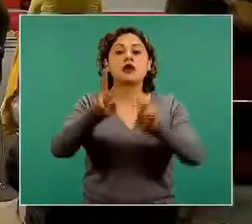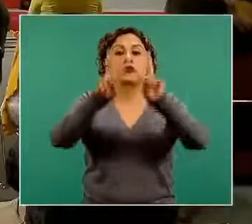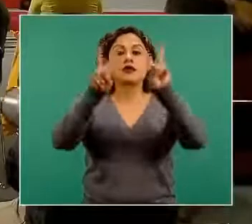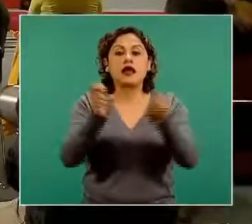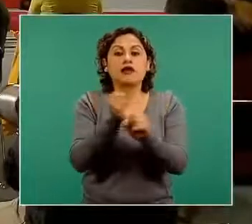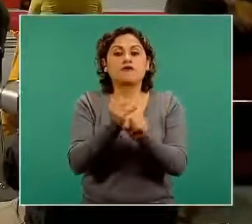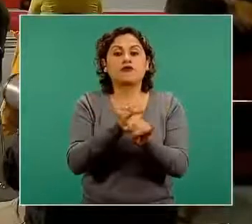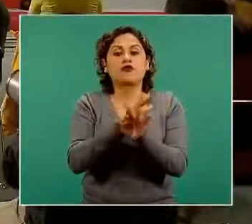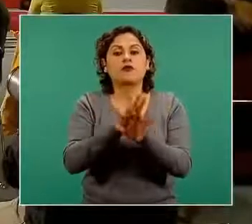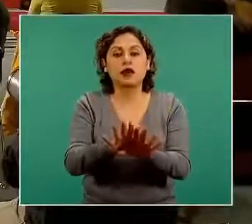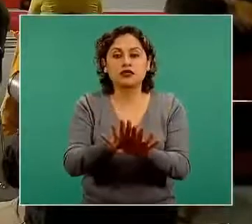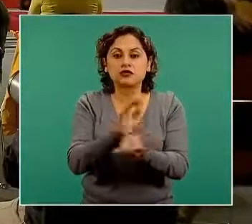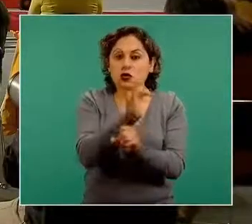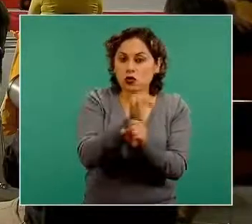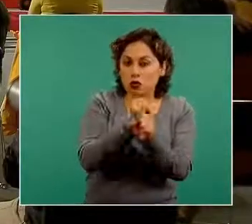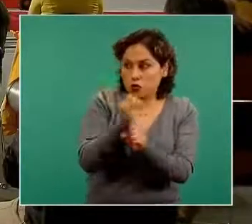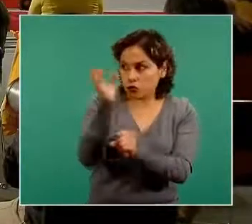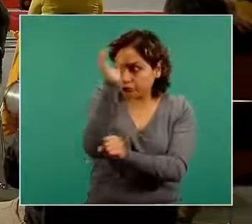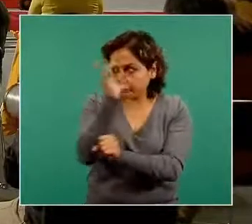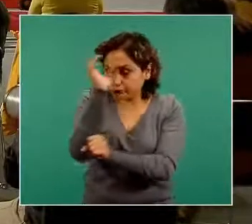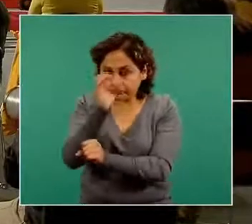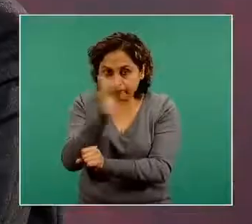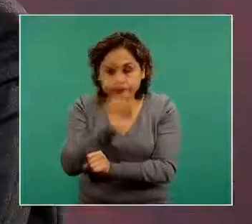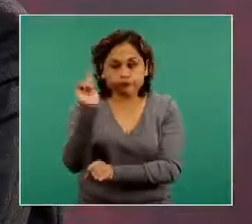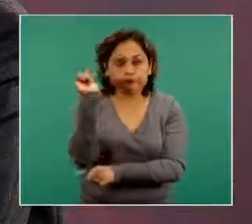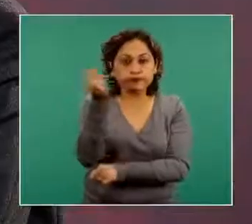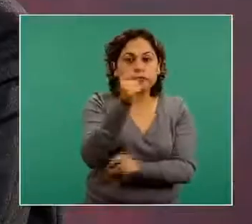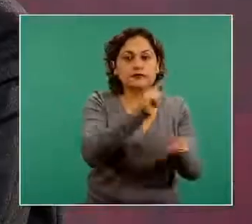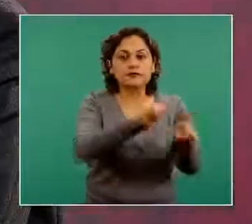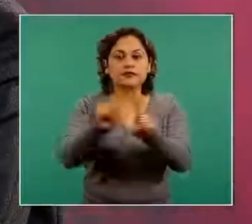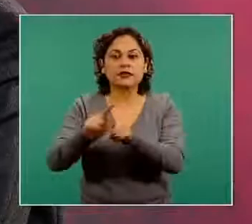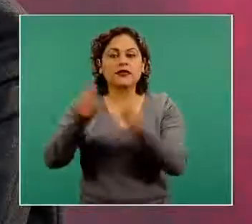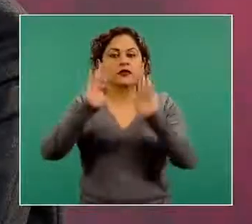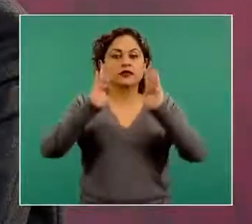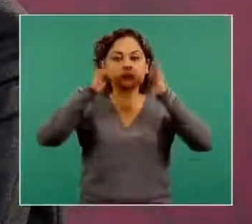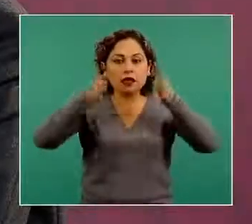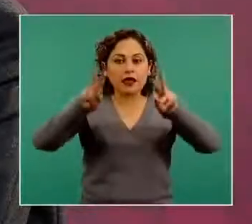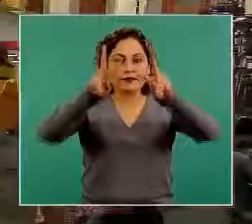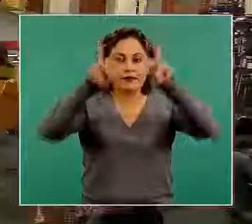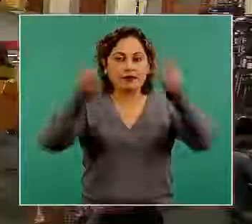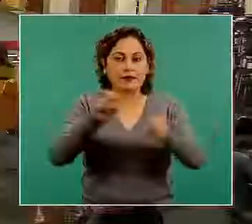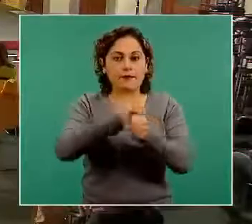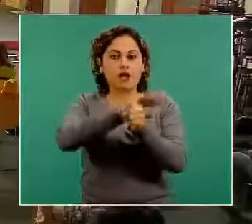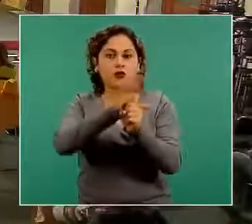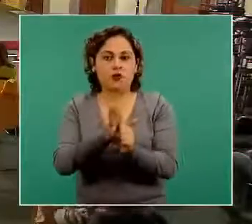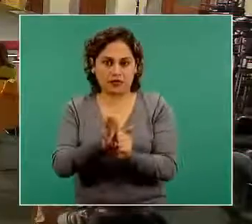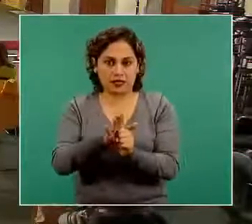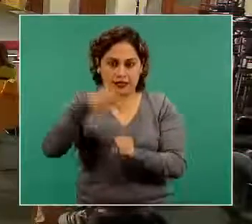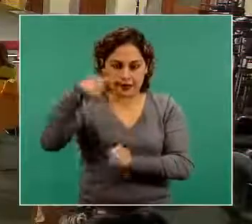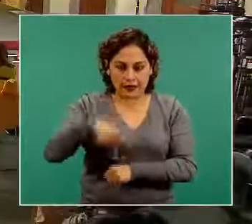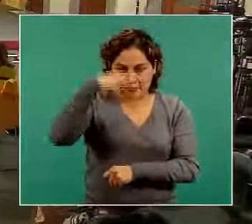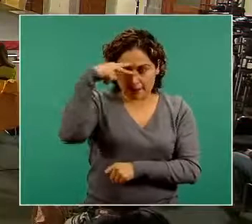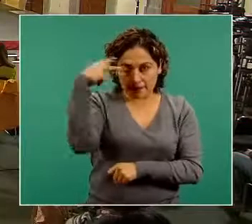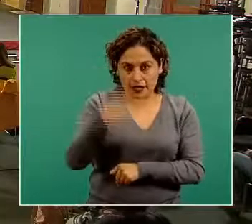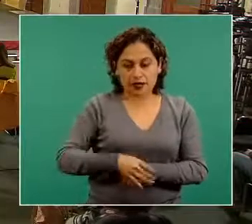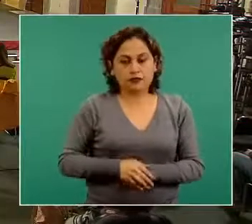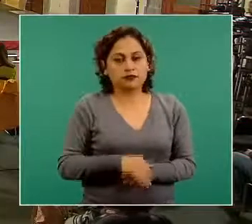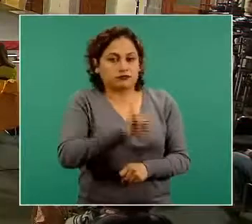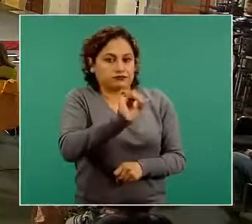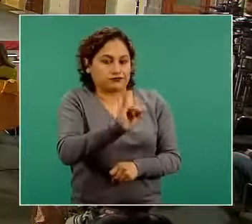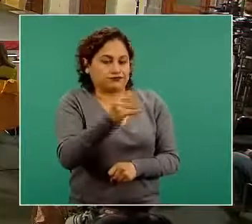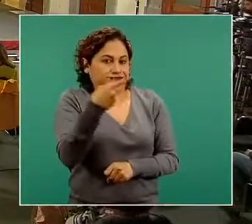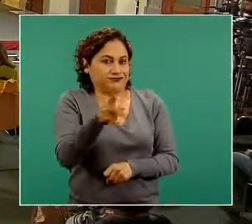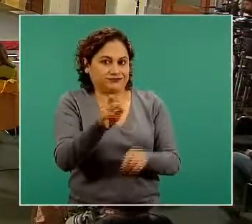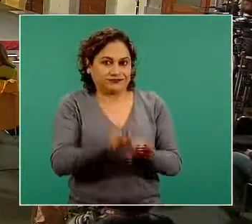y científica sobre la pandemia de COVID-19 en México. Sin embargo, doctor, es muy importante, los potosinos se